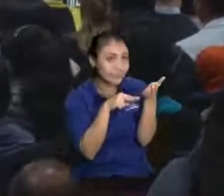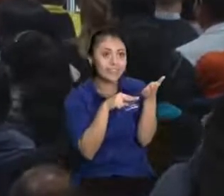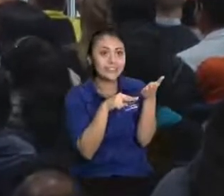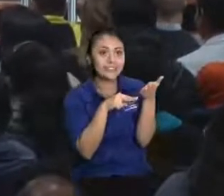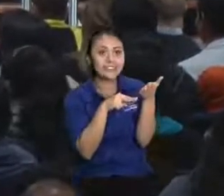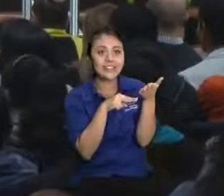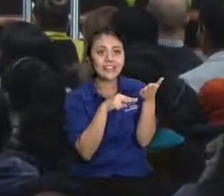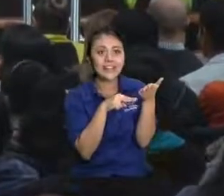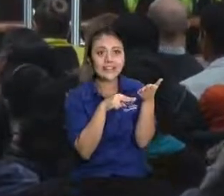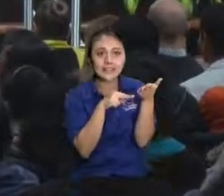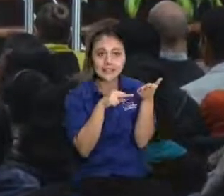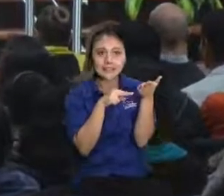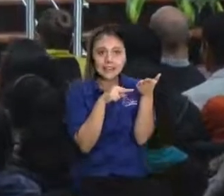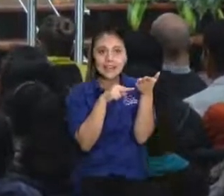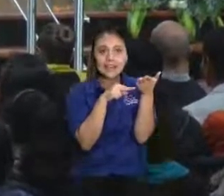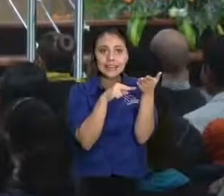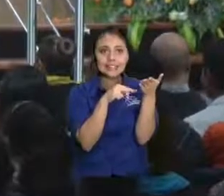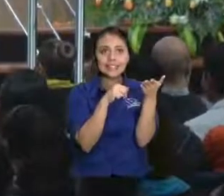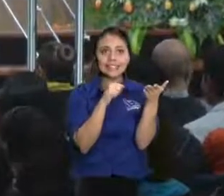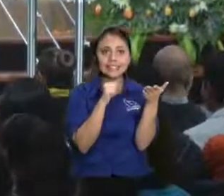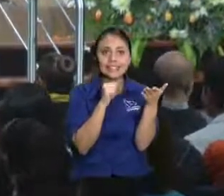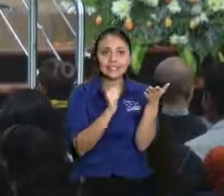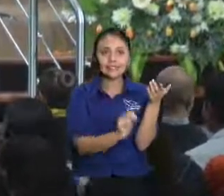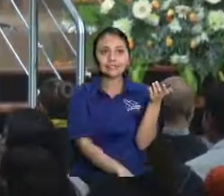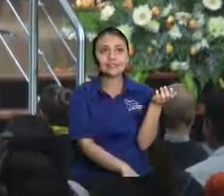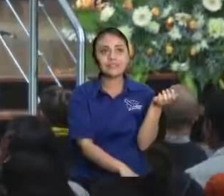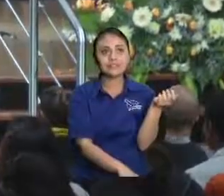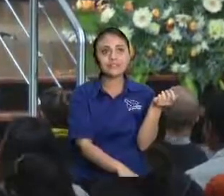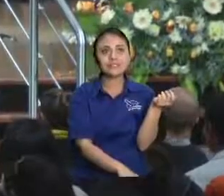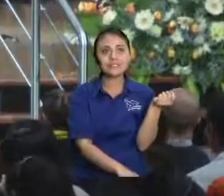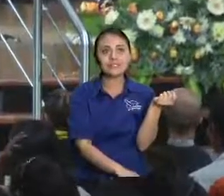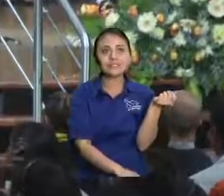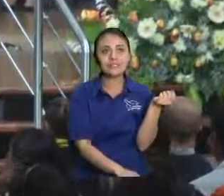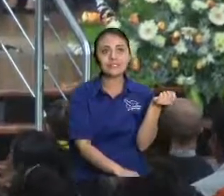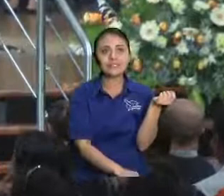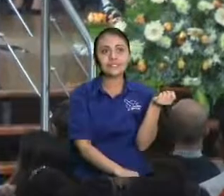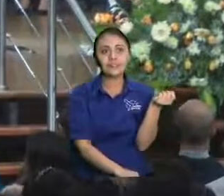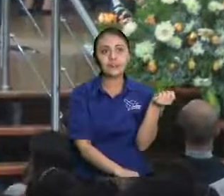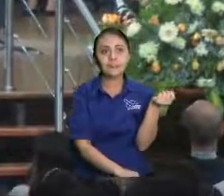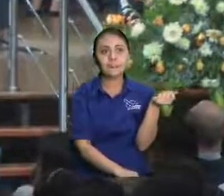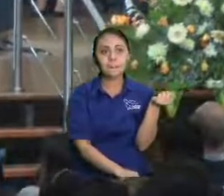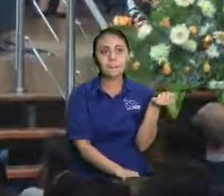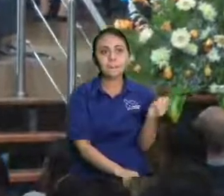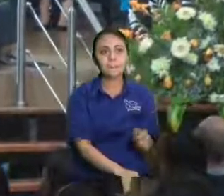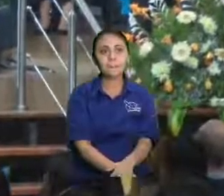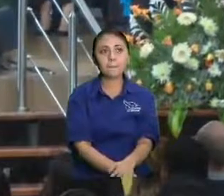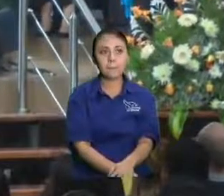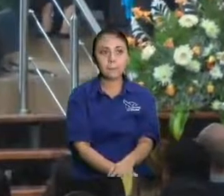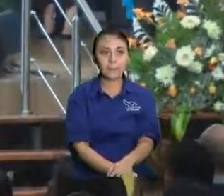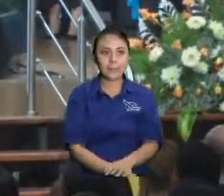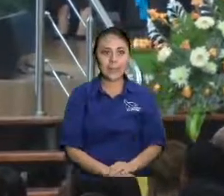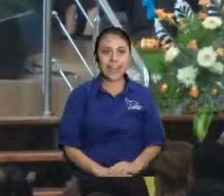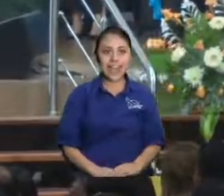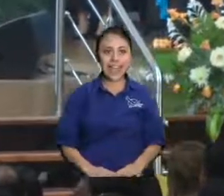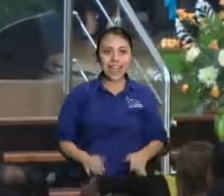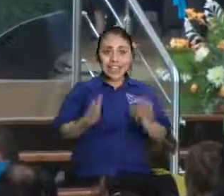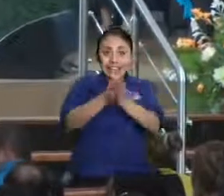Tiene que subir por mis lentes, hombre. ¡Qué barbaridad! Yo no sé si es una burla esto.